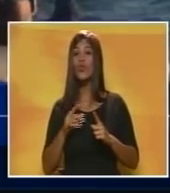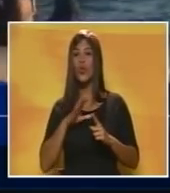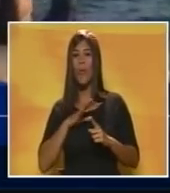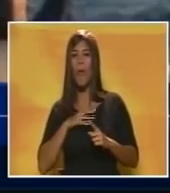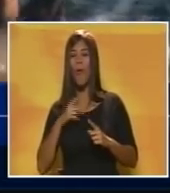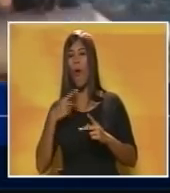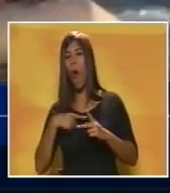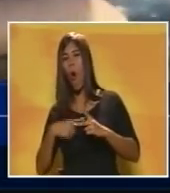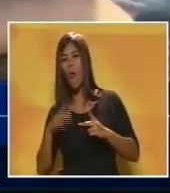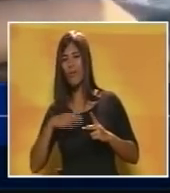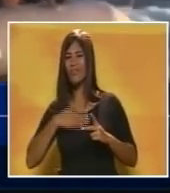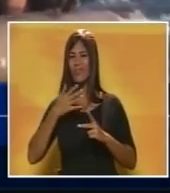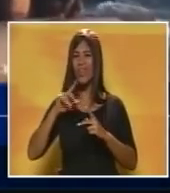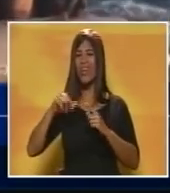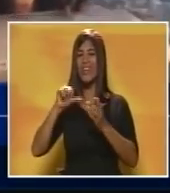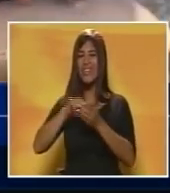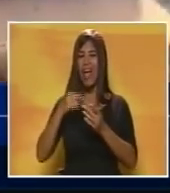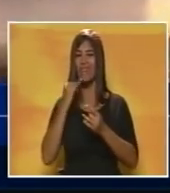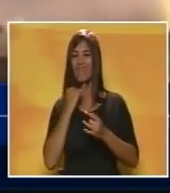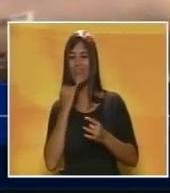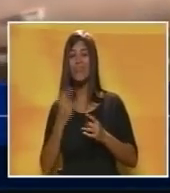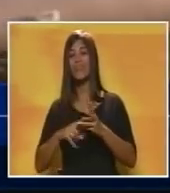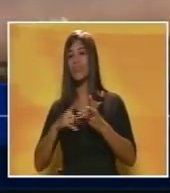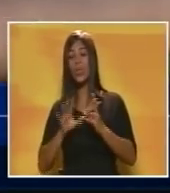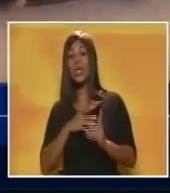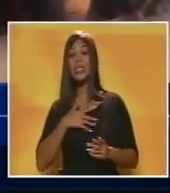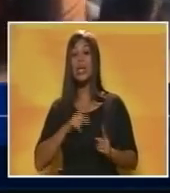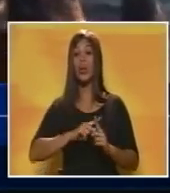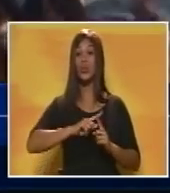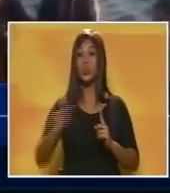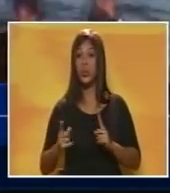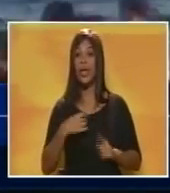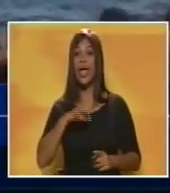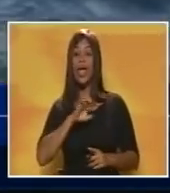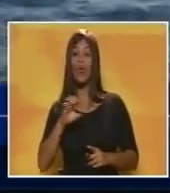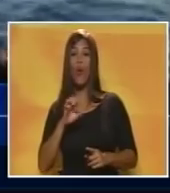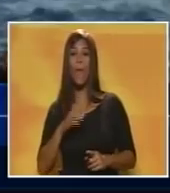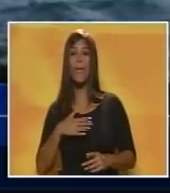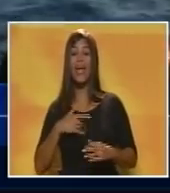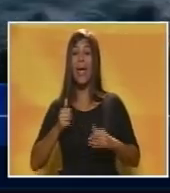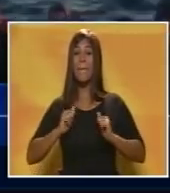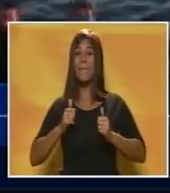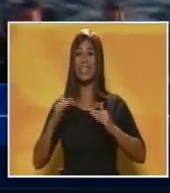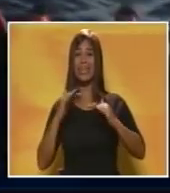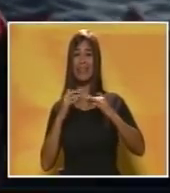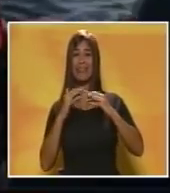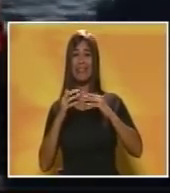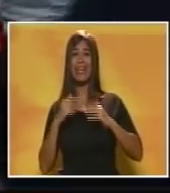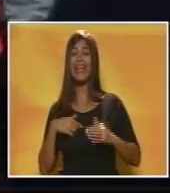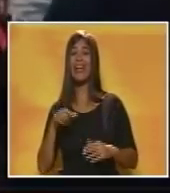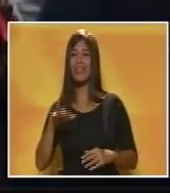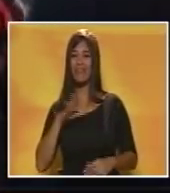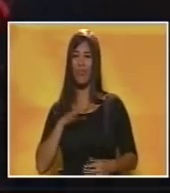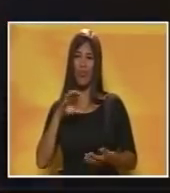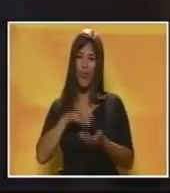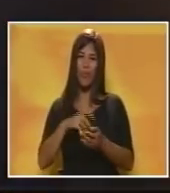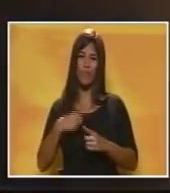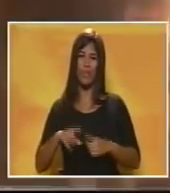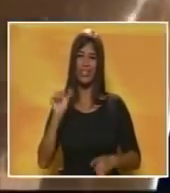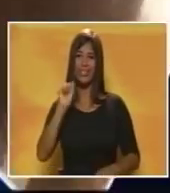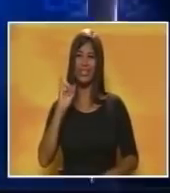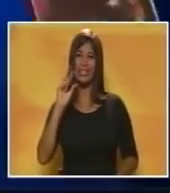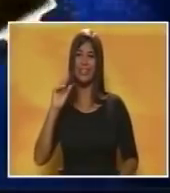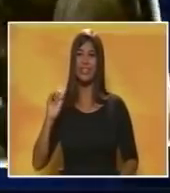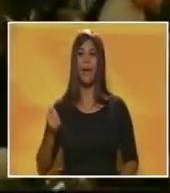afganos, pakistaníes e iraquíes, que intentan cruzar Europa, especialmente desde el comienzo de la guerra civil en Siria.